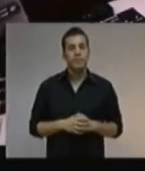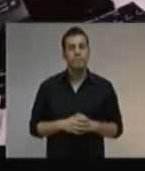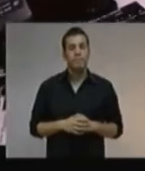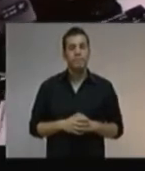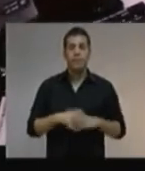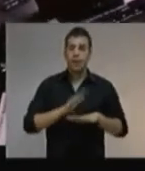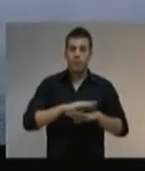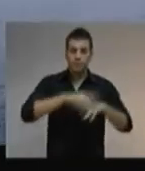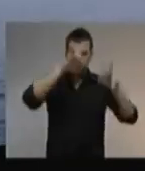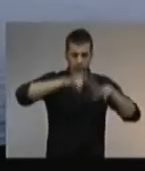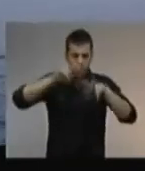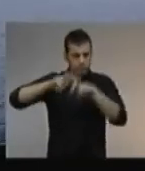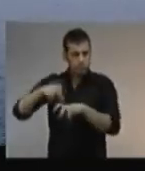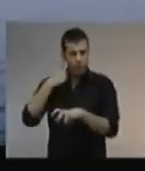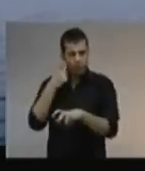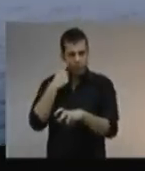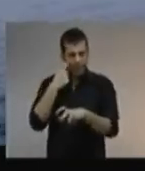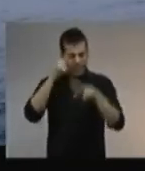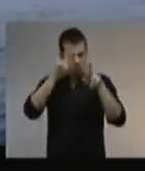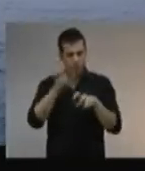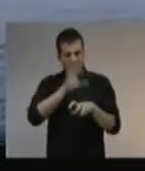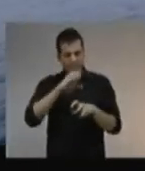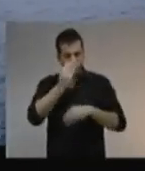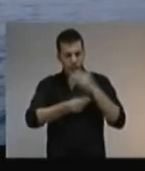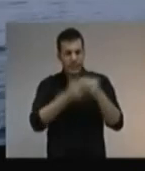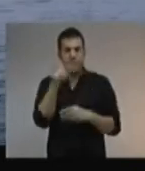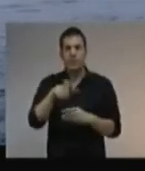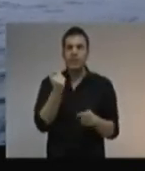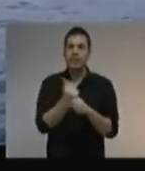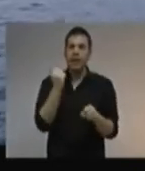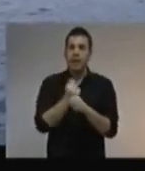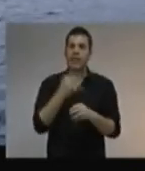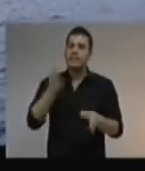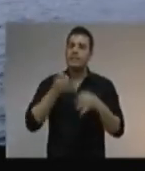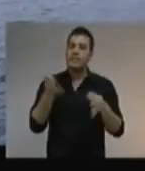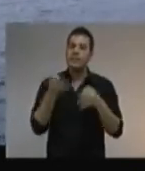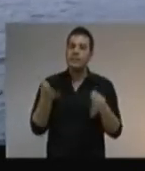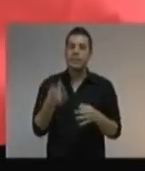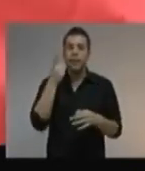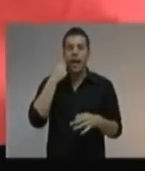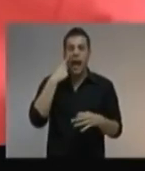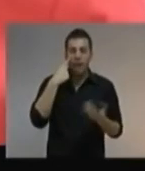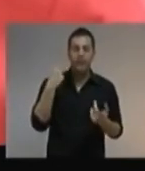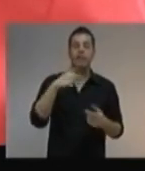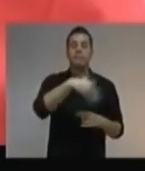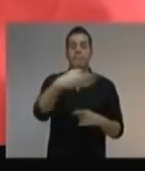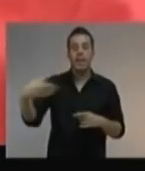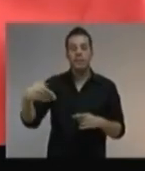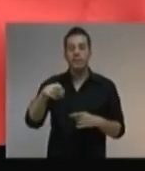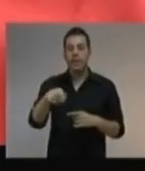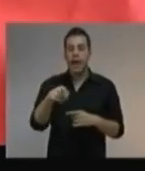Para realizar un estudio y seguimiento científico de estos cetáceos, la tripulación toma nota sobre los mamíferos que avistan cada